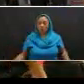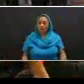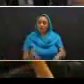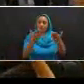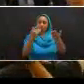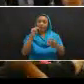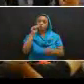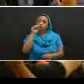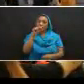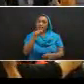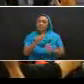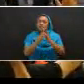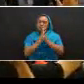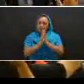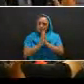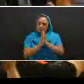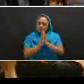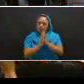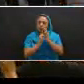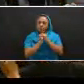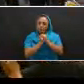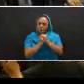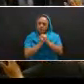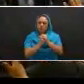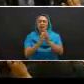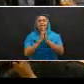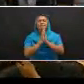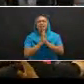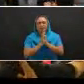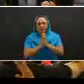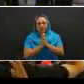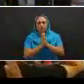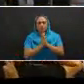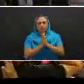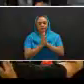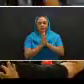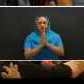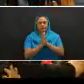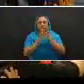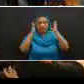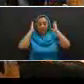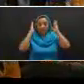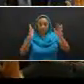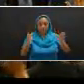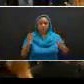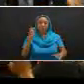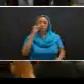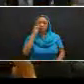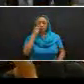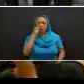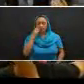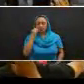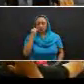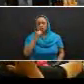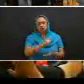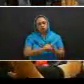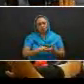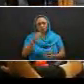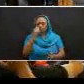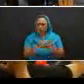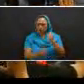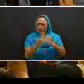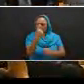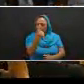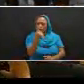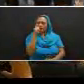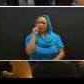estas peticiones de oración, Señor. Te suplicamos que atiendas, Papito Santo, cada una de